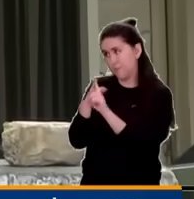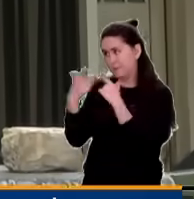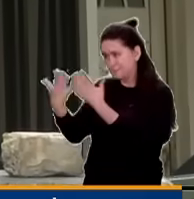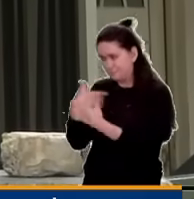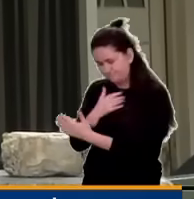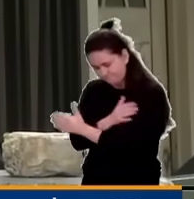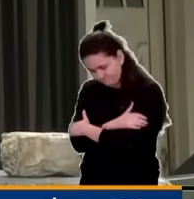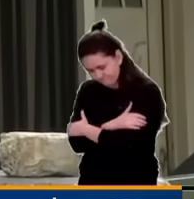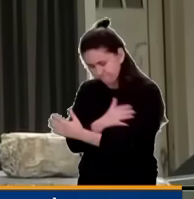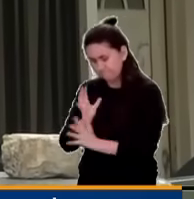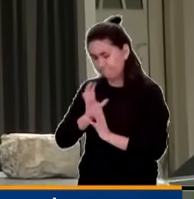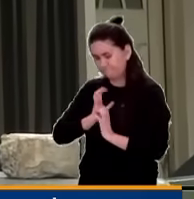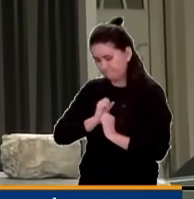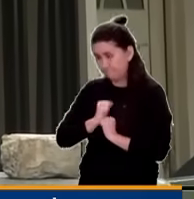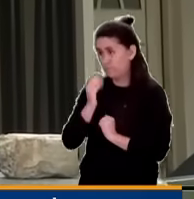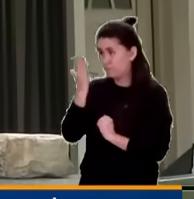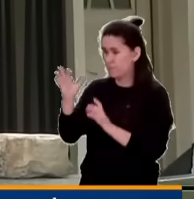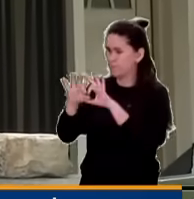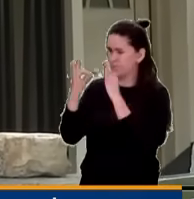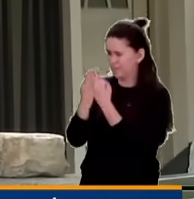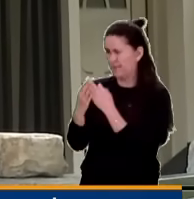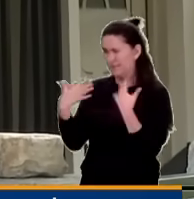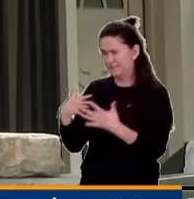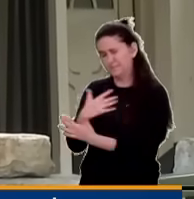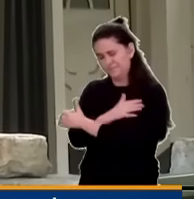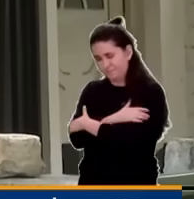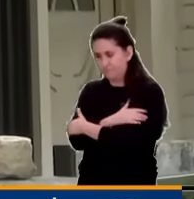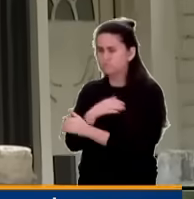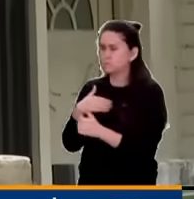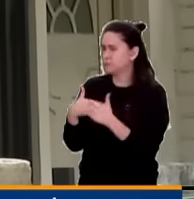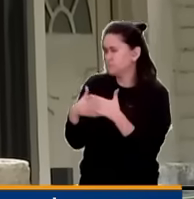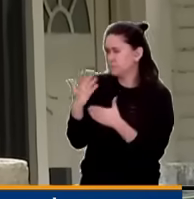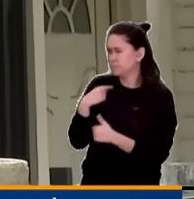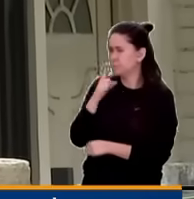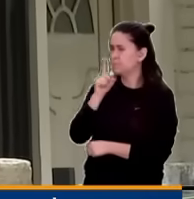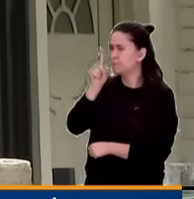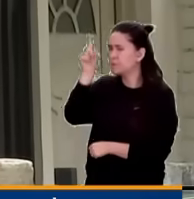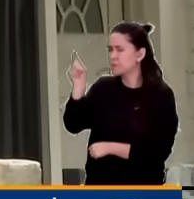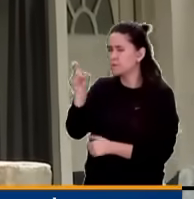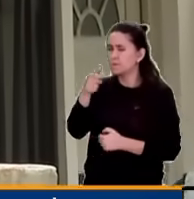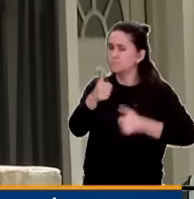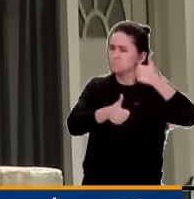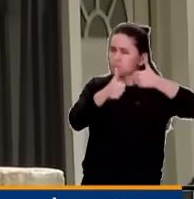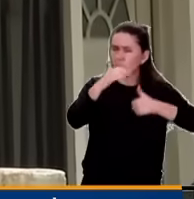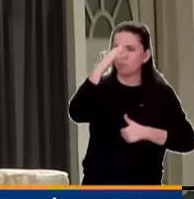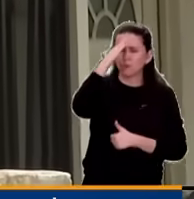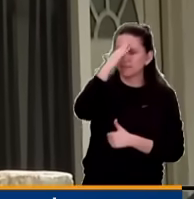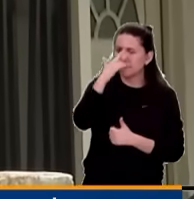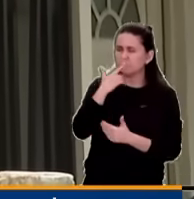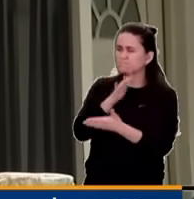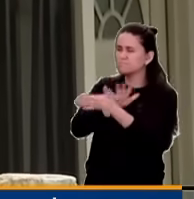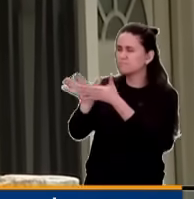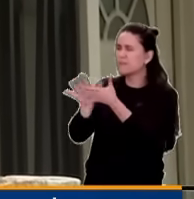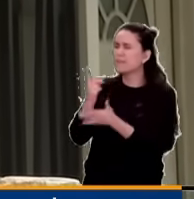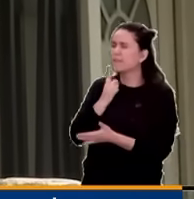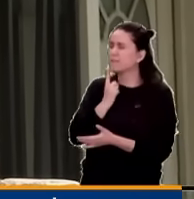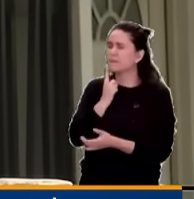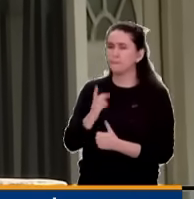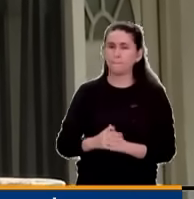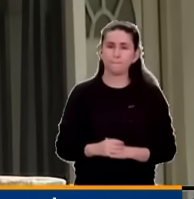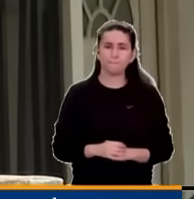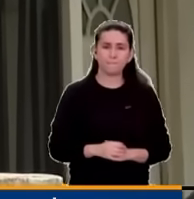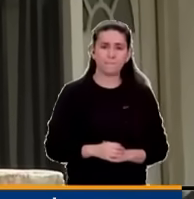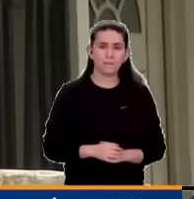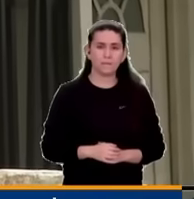y solidaridad con usted y con su familia. Yo quiero iniciar preguntándole, ¿qué le han dicho las autoridades del presunto responsable?